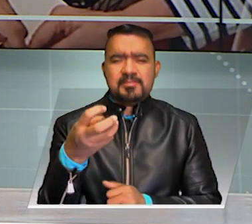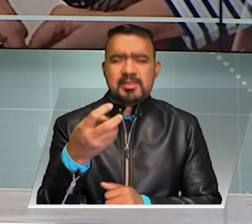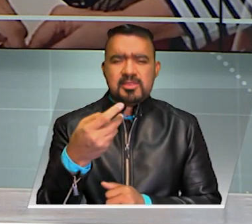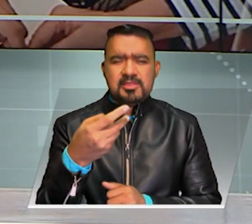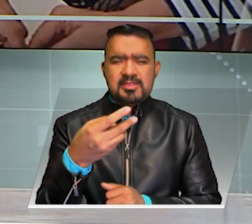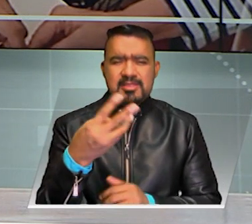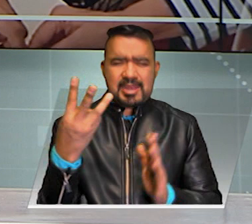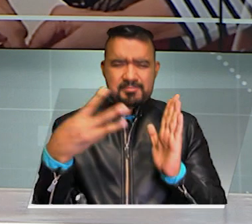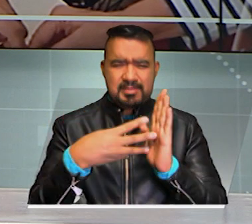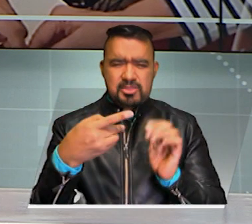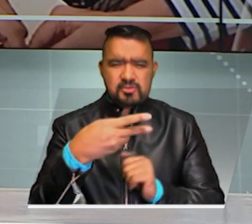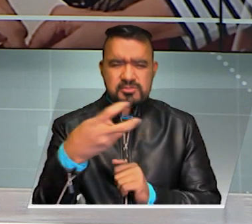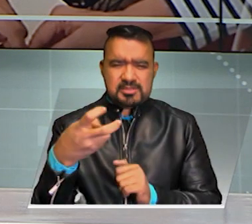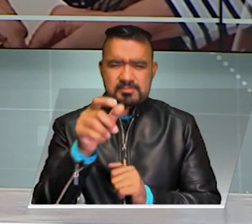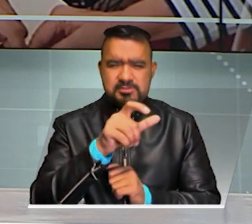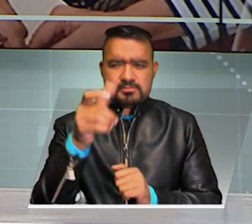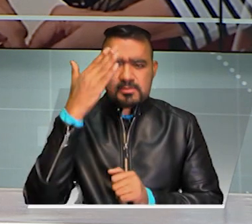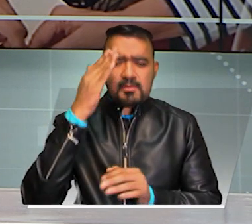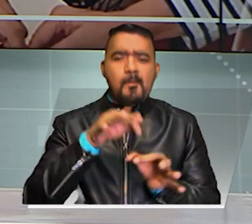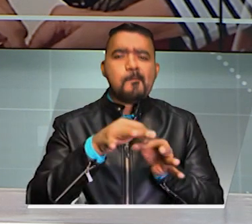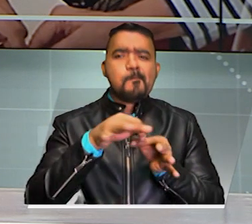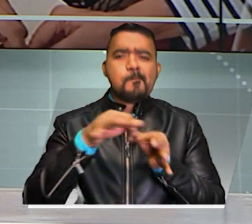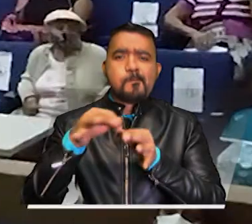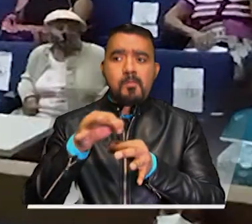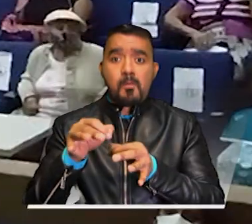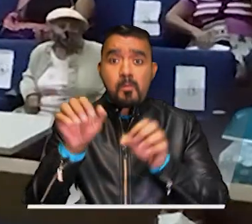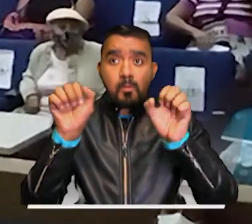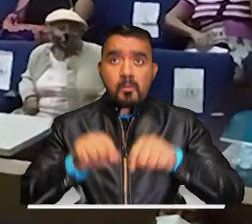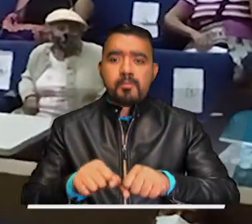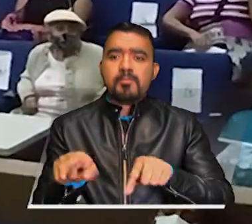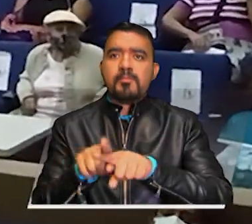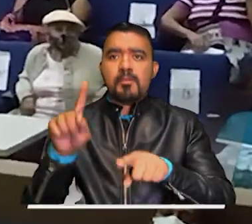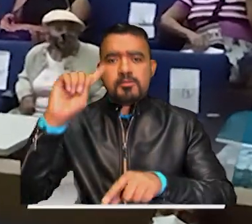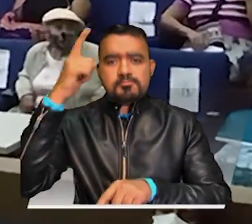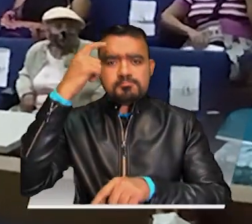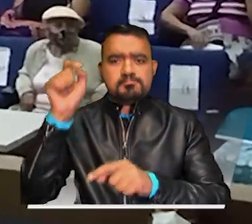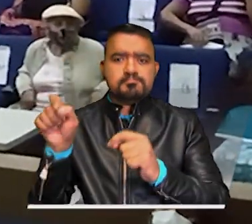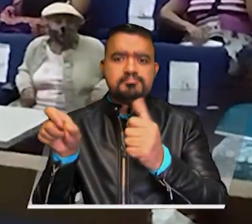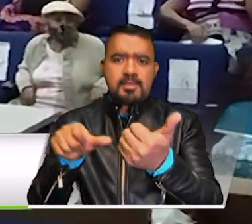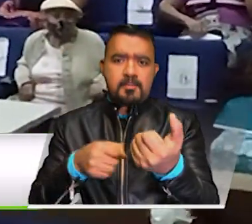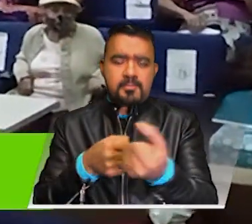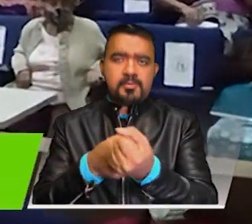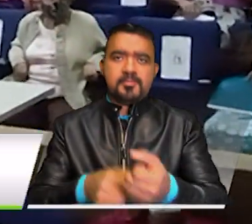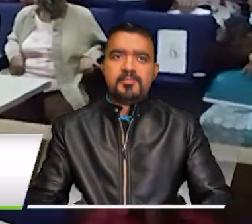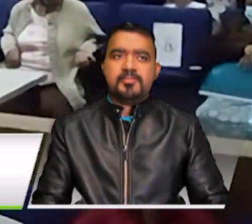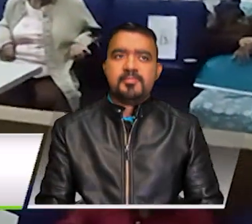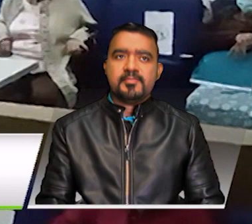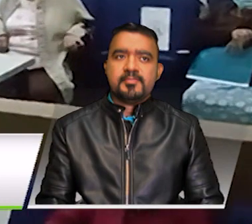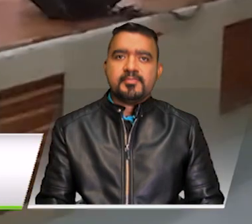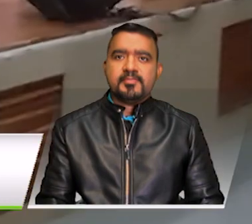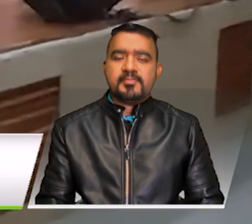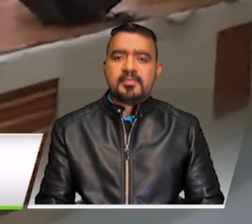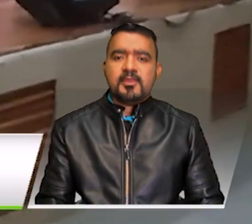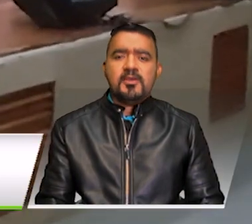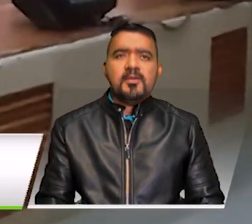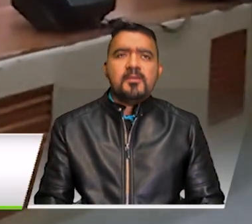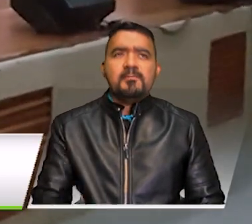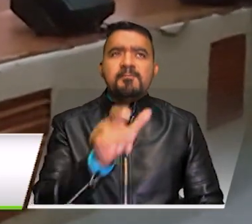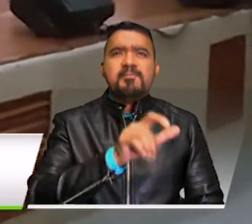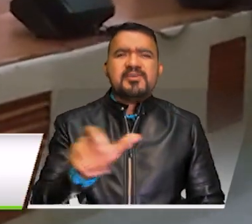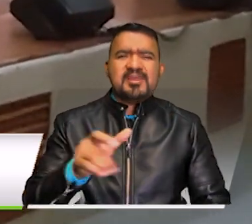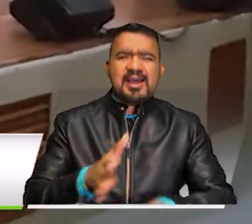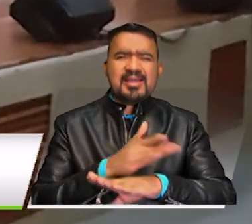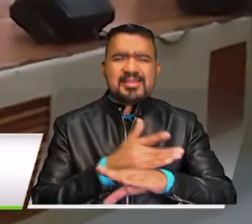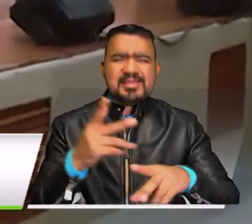en 111 municipios del departamento. En esta oportunidad fueron beneficiadas 91 víctimas de